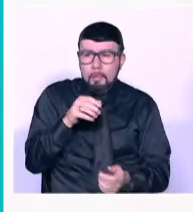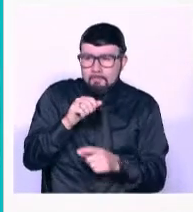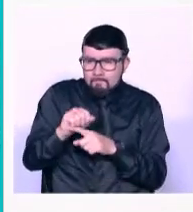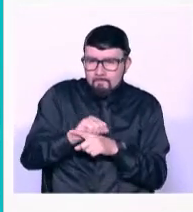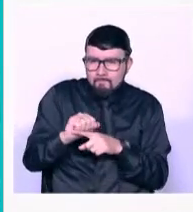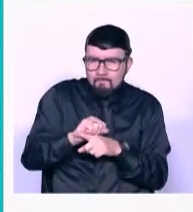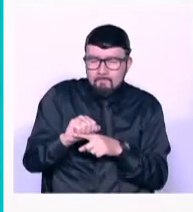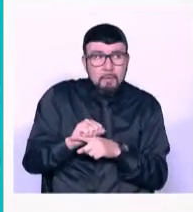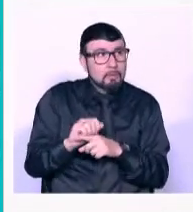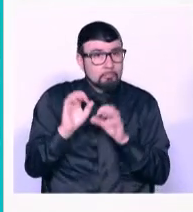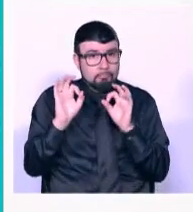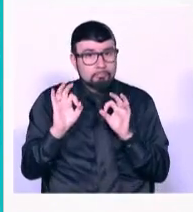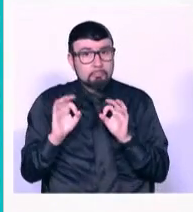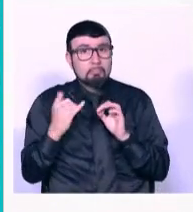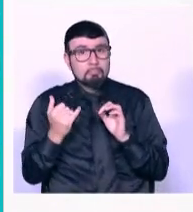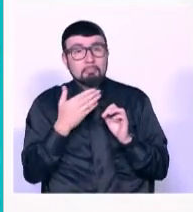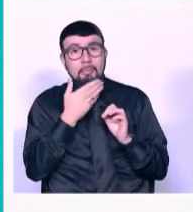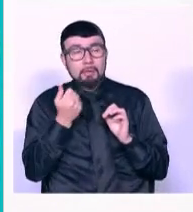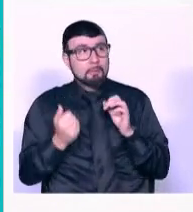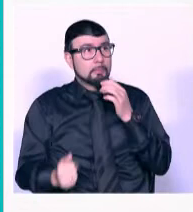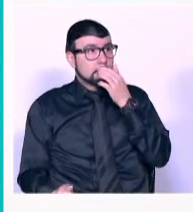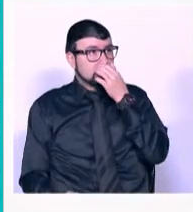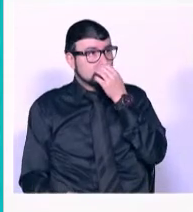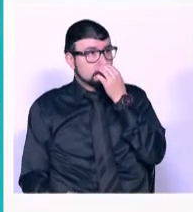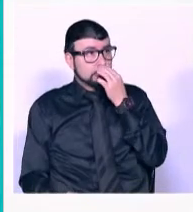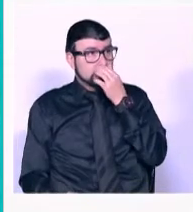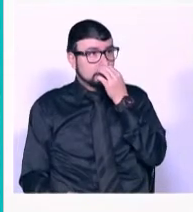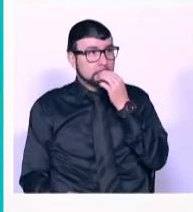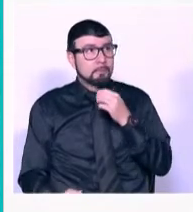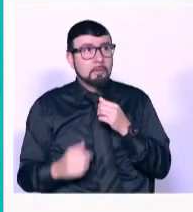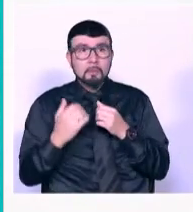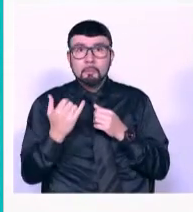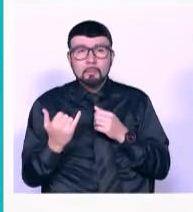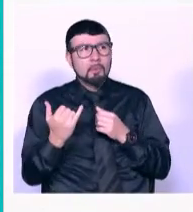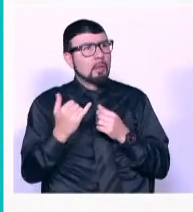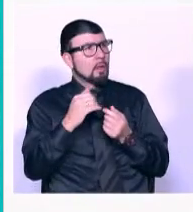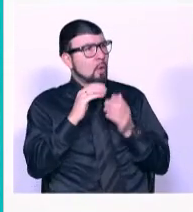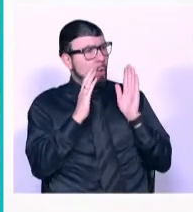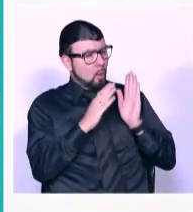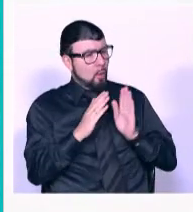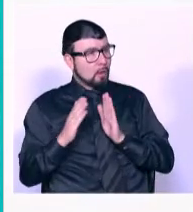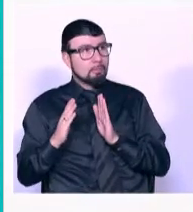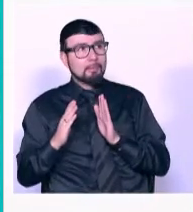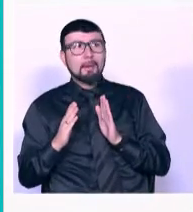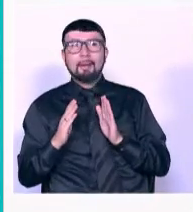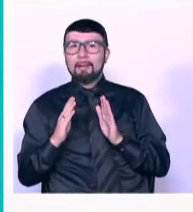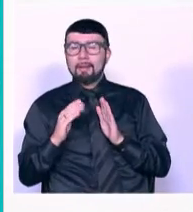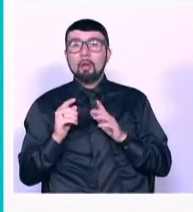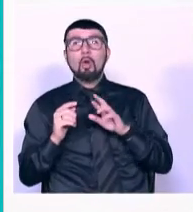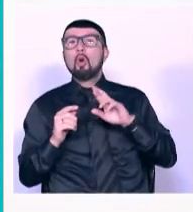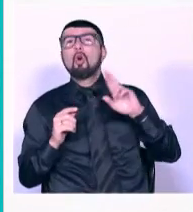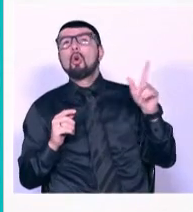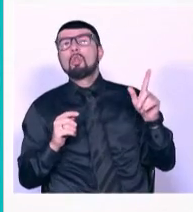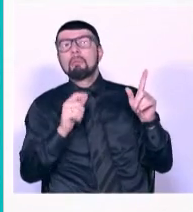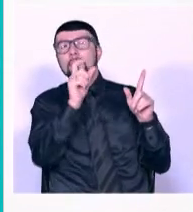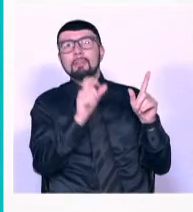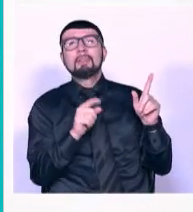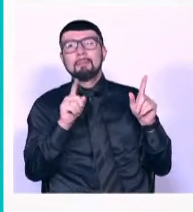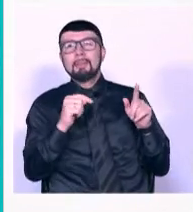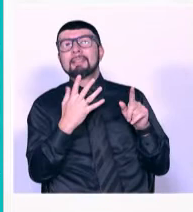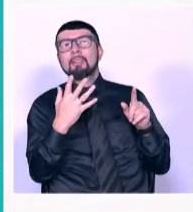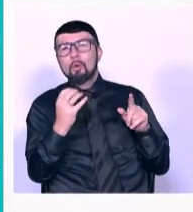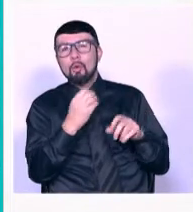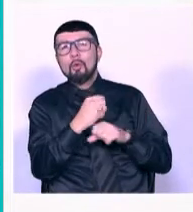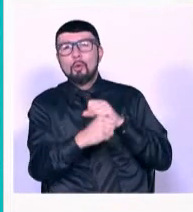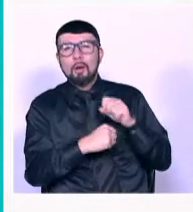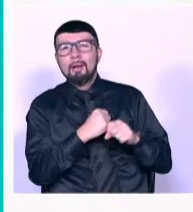abajo. Se le organizó la mordida, ahí podemos ver que cambió. El lado derecho también era otro pacientico de 5 años.